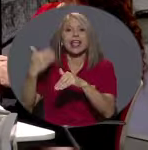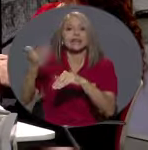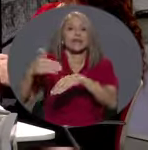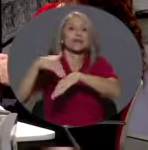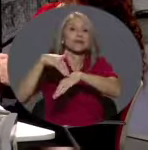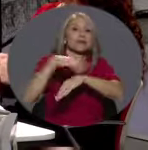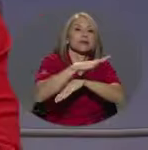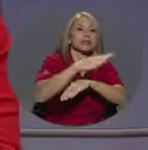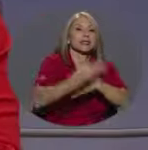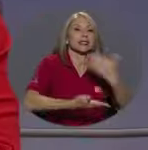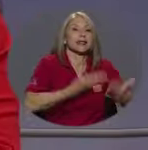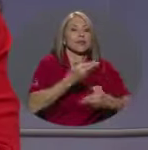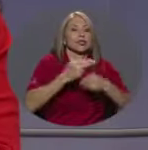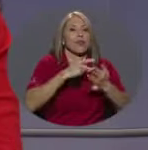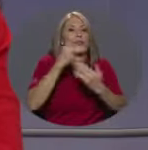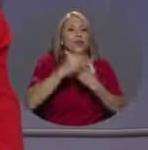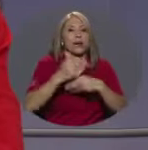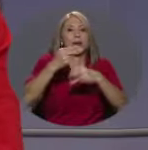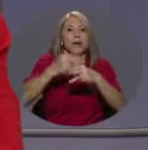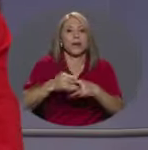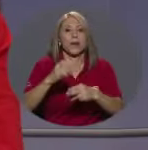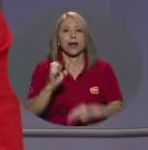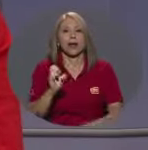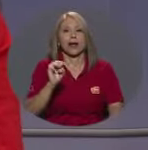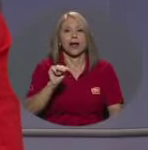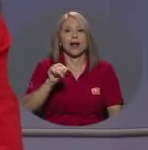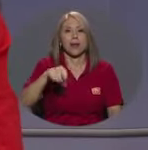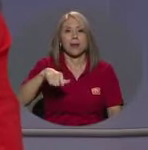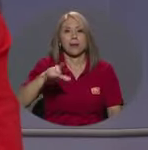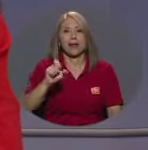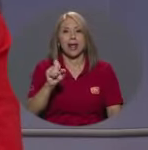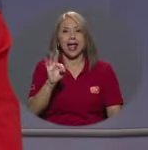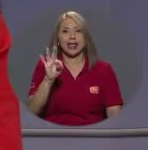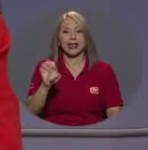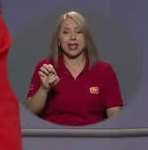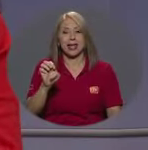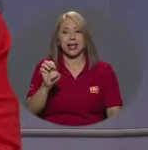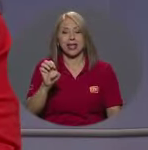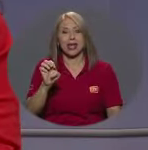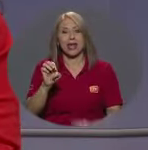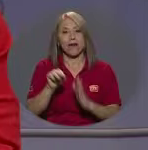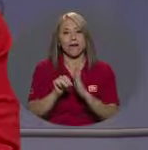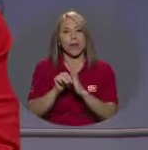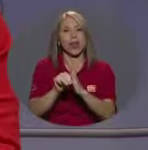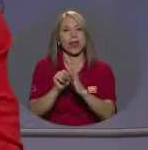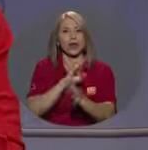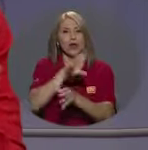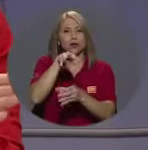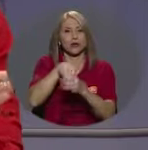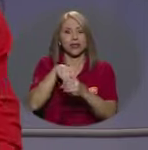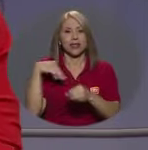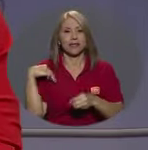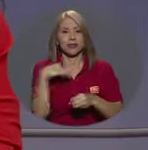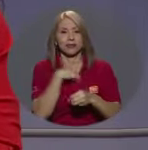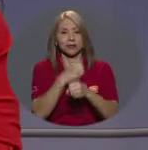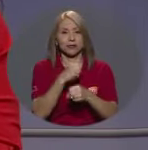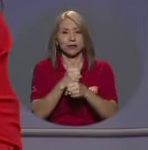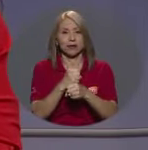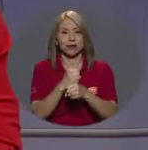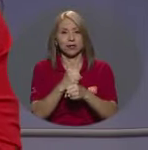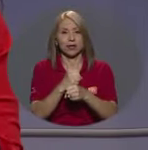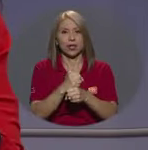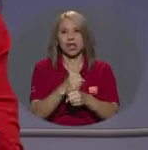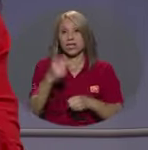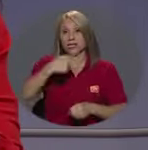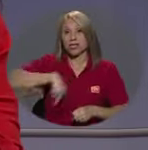servicio del programa Empléate en la modalidad inclusiva del Ministerio de Trabajo y Seguridad Social. Si nosotros no absorbemos a